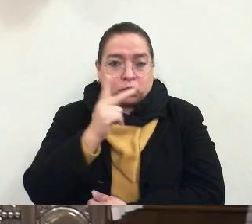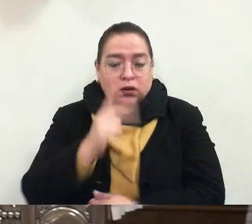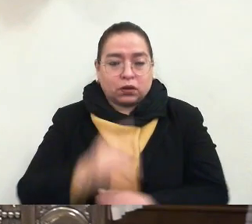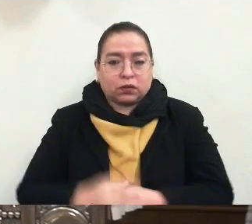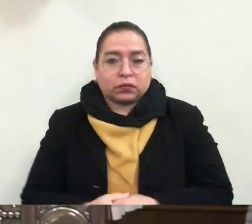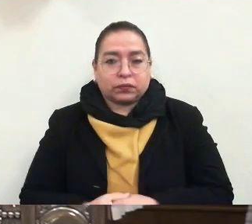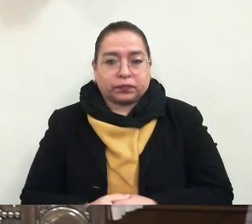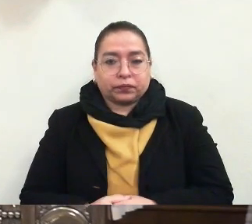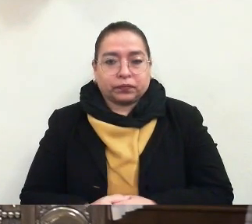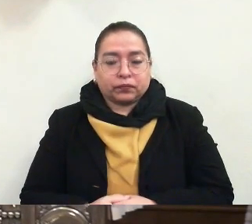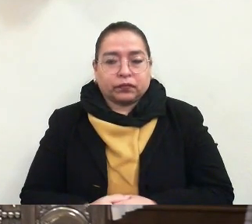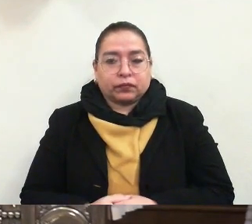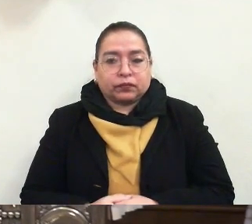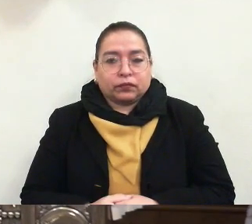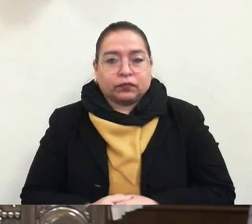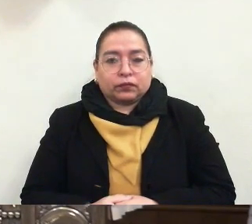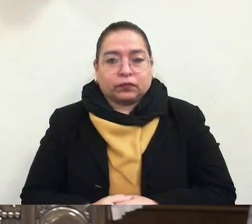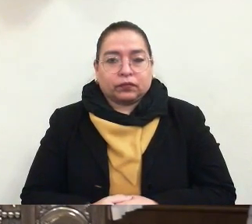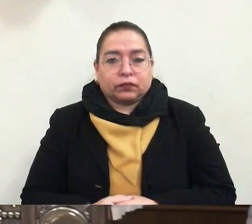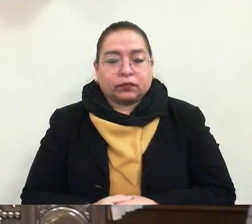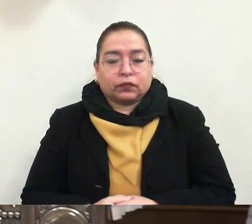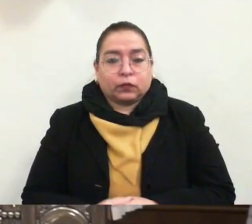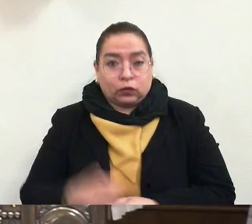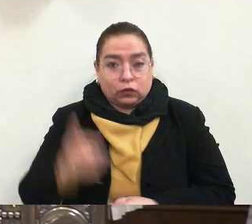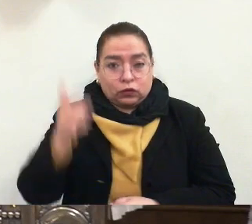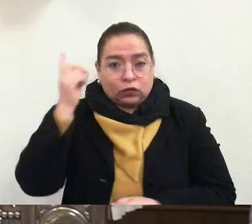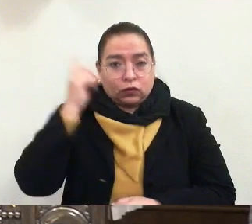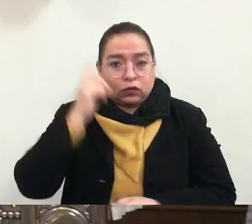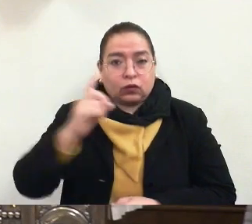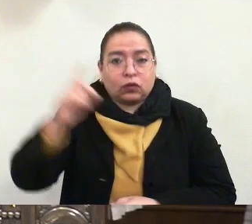Dios quiso acompañar a la humanidad